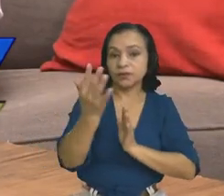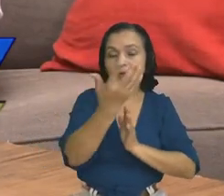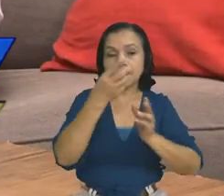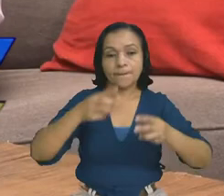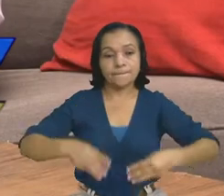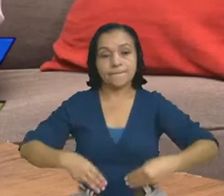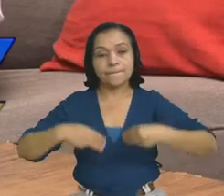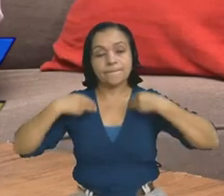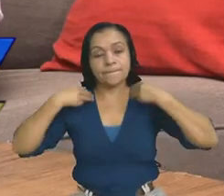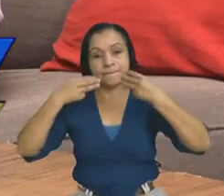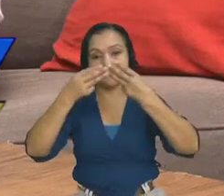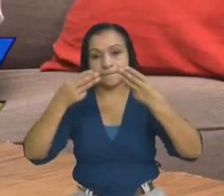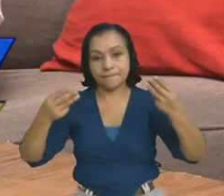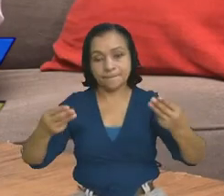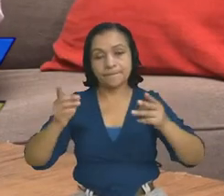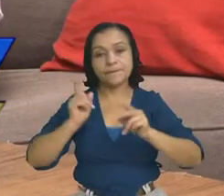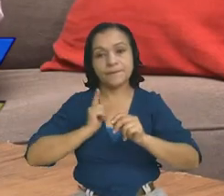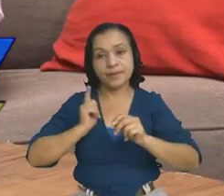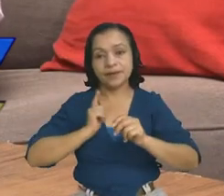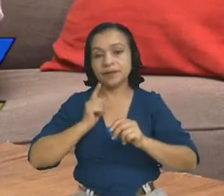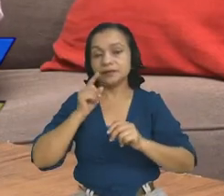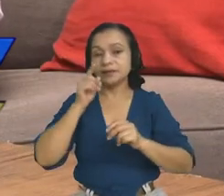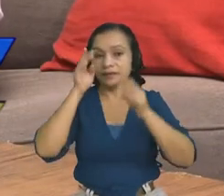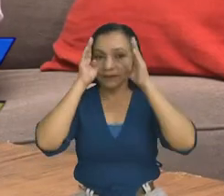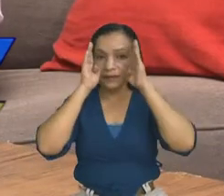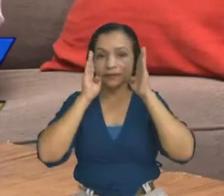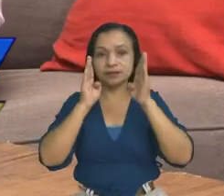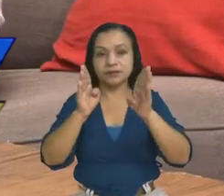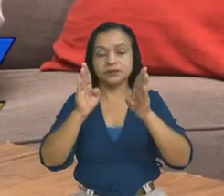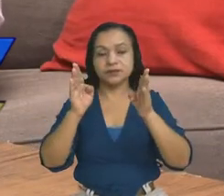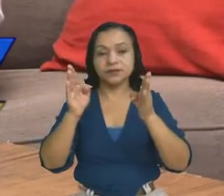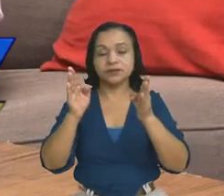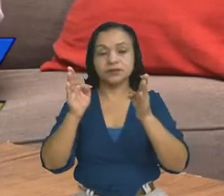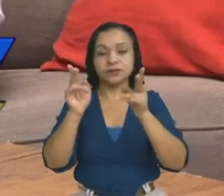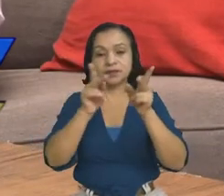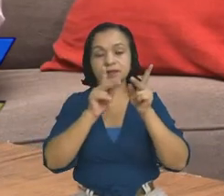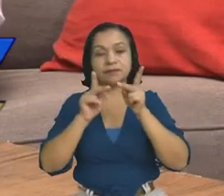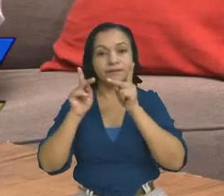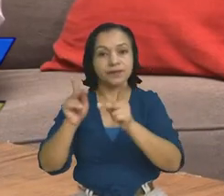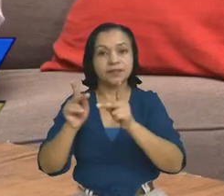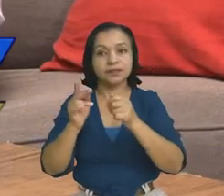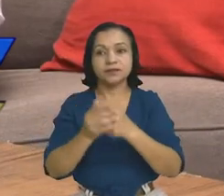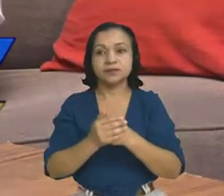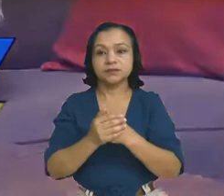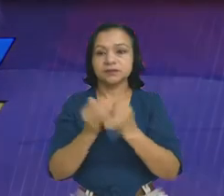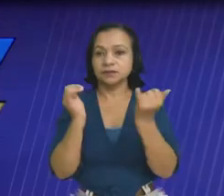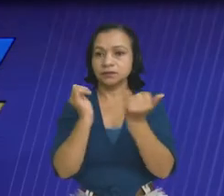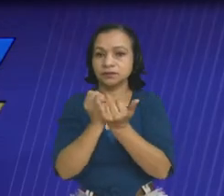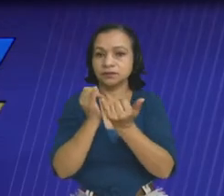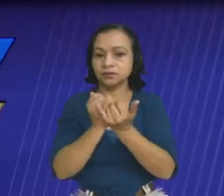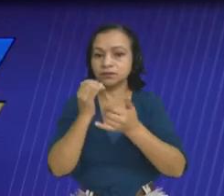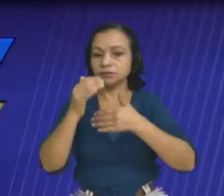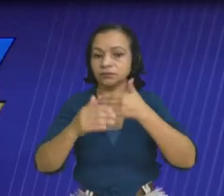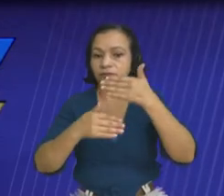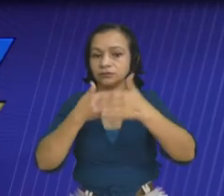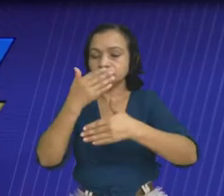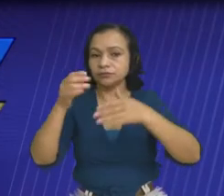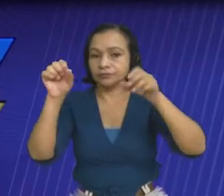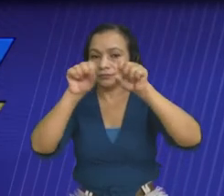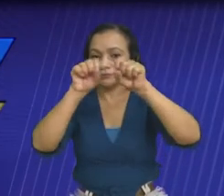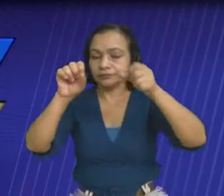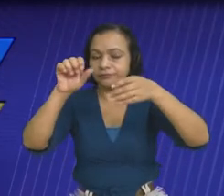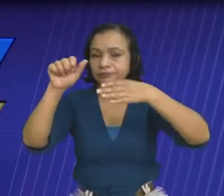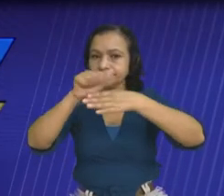moderno que va a contar para garantizar la atención de nuestra población. Y eso a la vez significa también un proceso de capacitación para